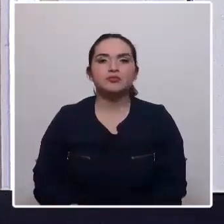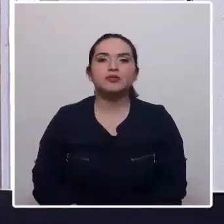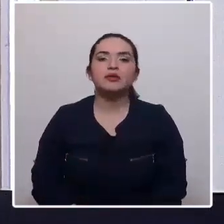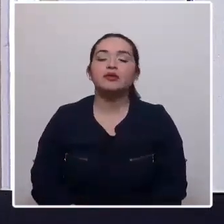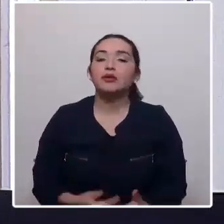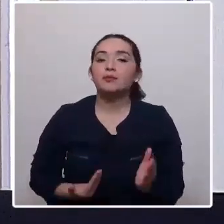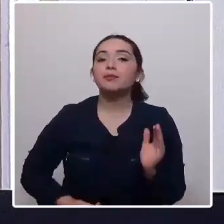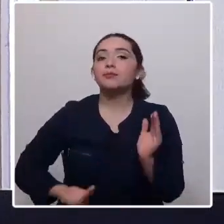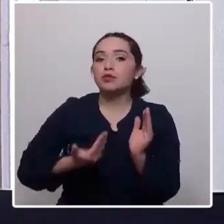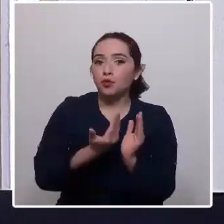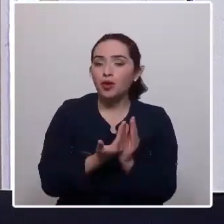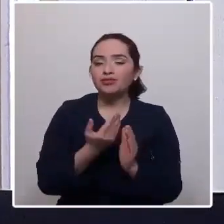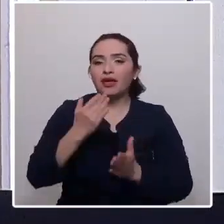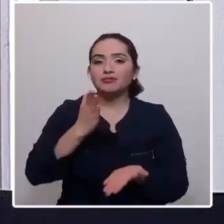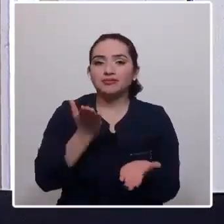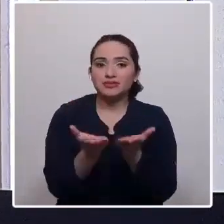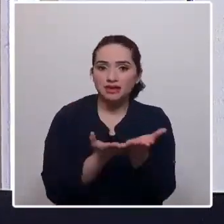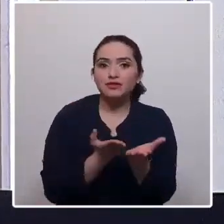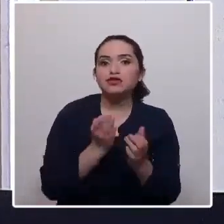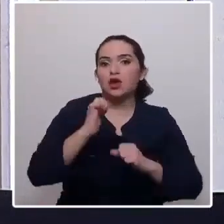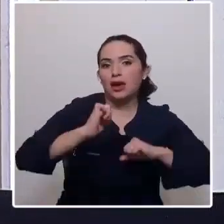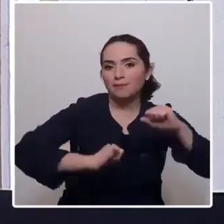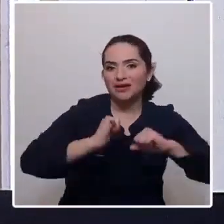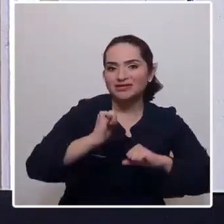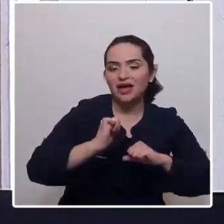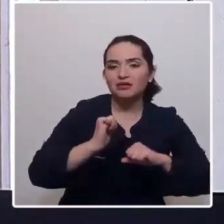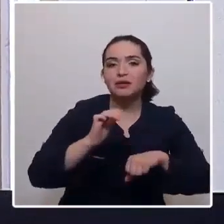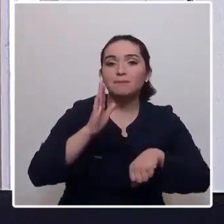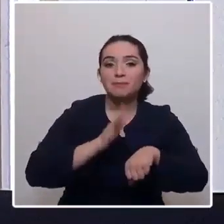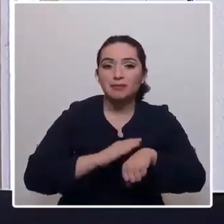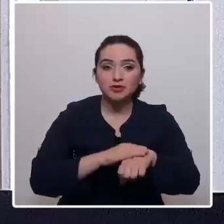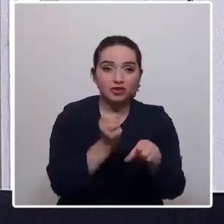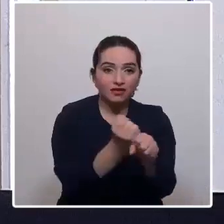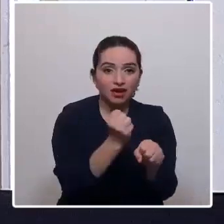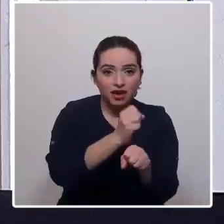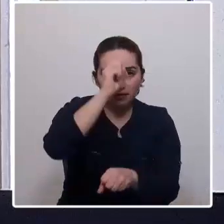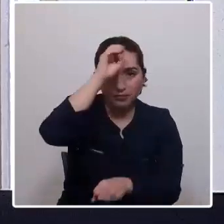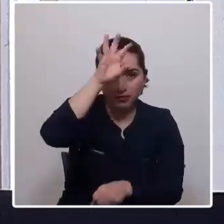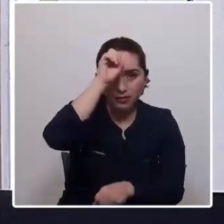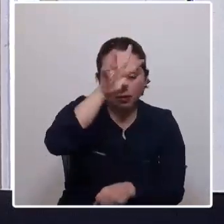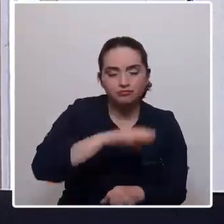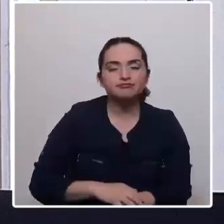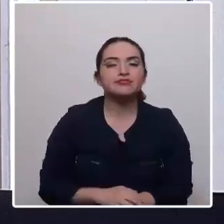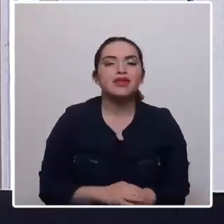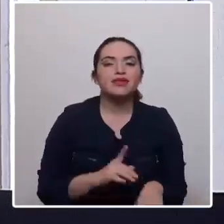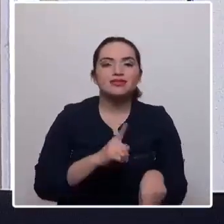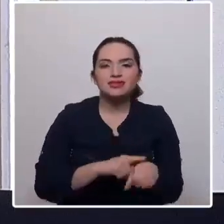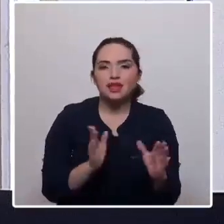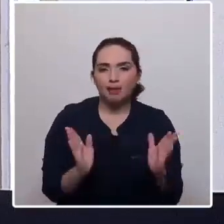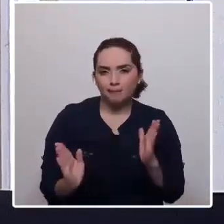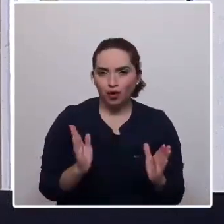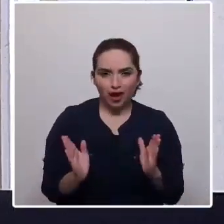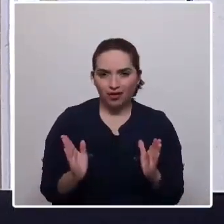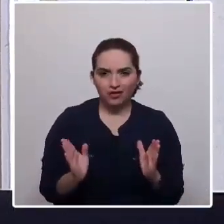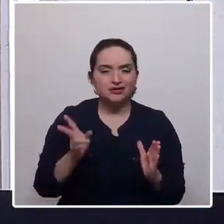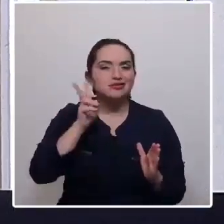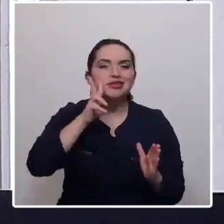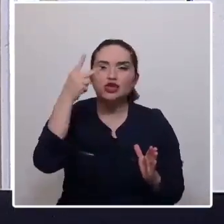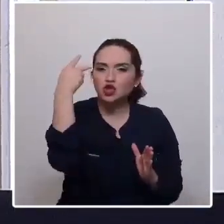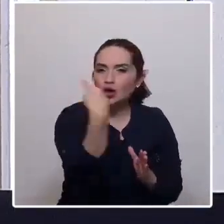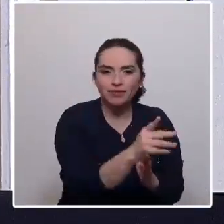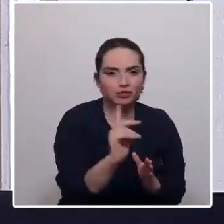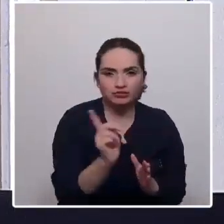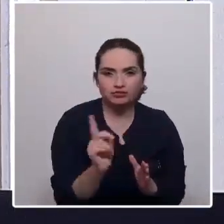concesiones o autorizaciones mineras se otorgarán de forma temporal, mediante un título administrativo sin dominio,